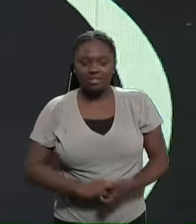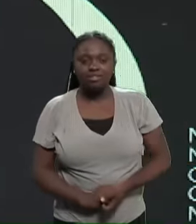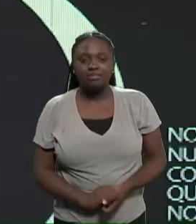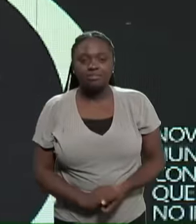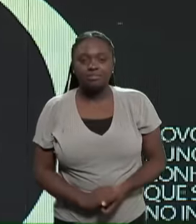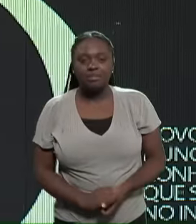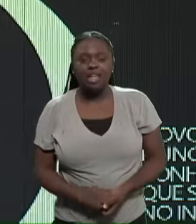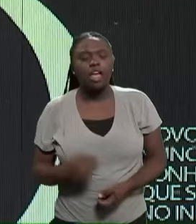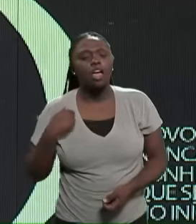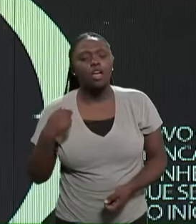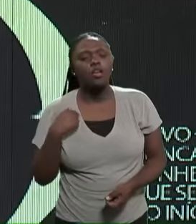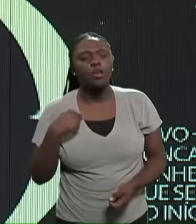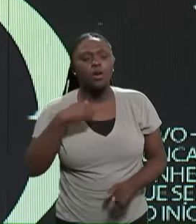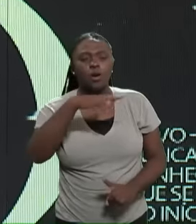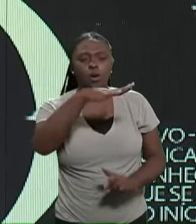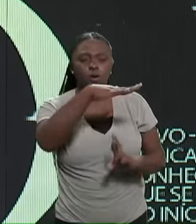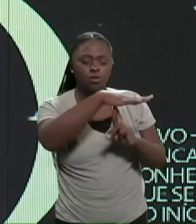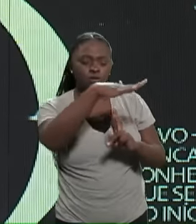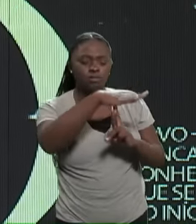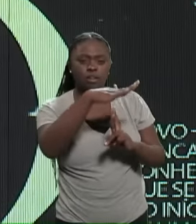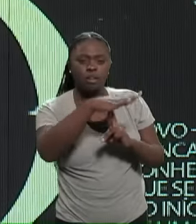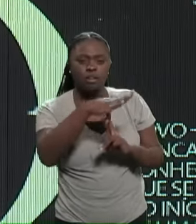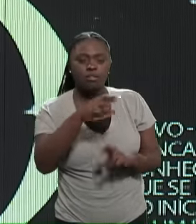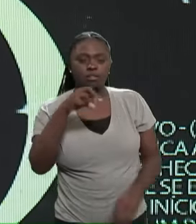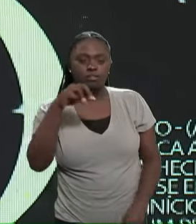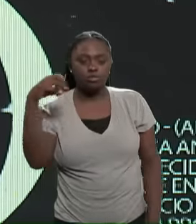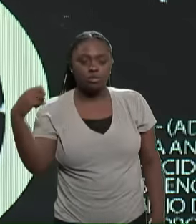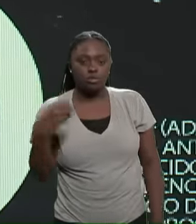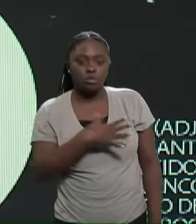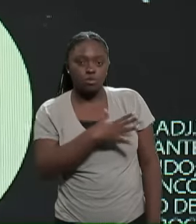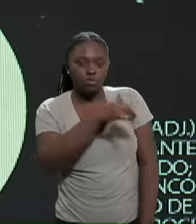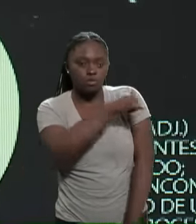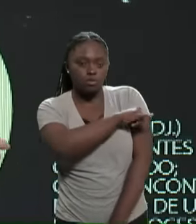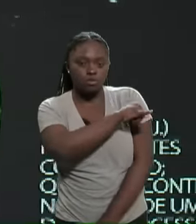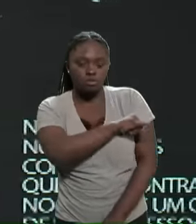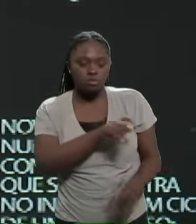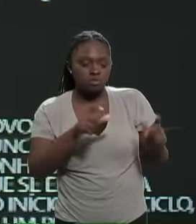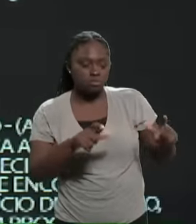Ahí yo estaba en la rodoviaria Novo Río, lugar turístico,